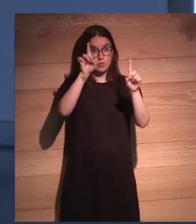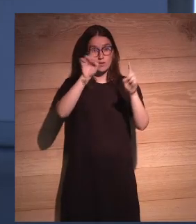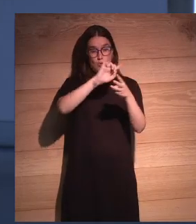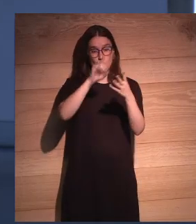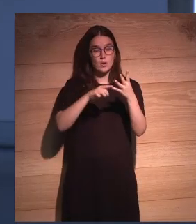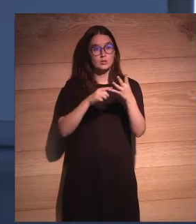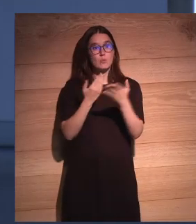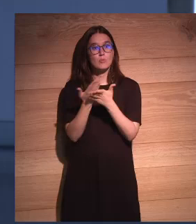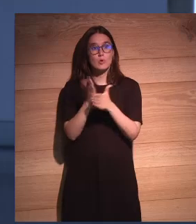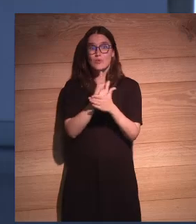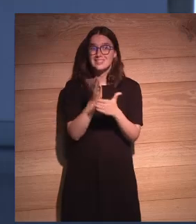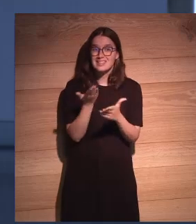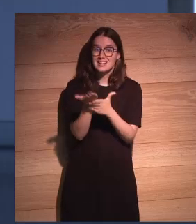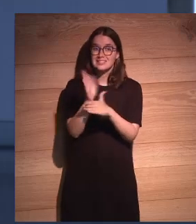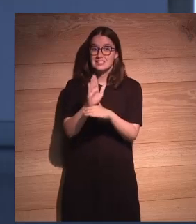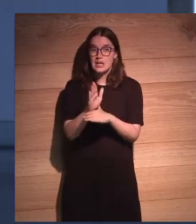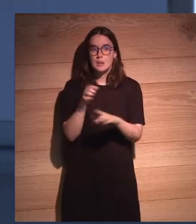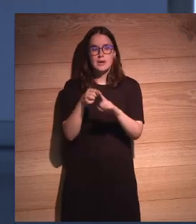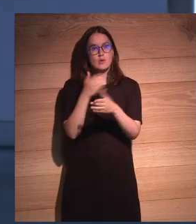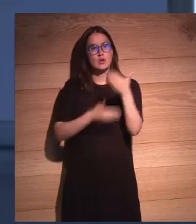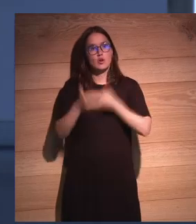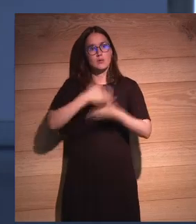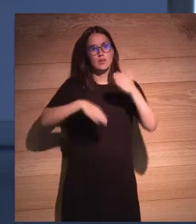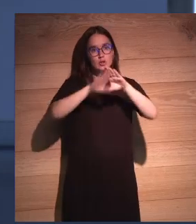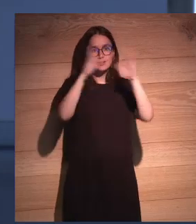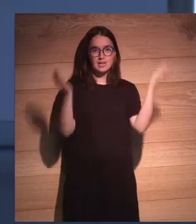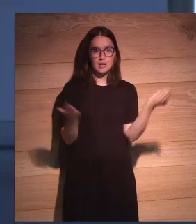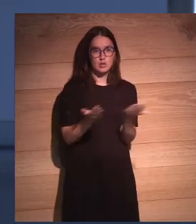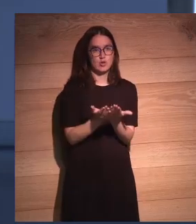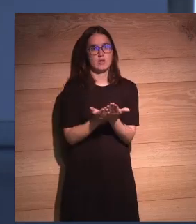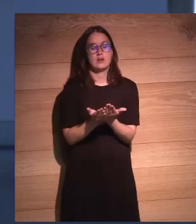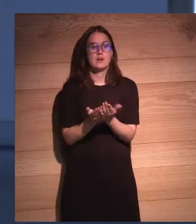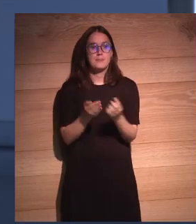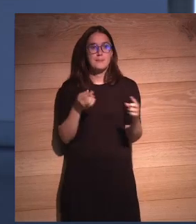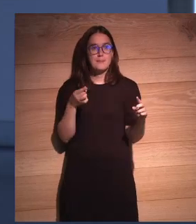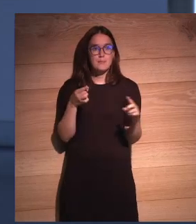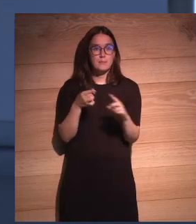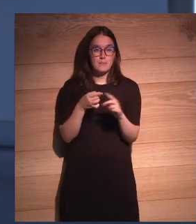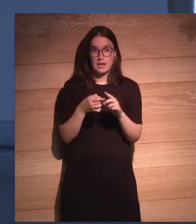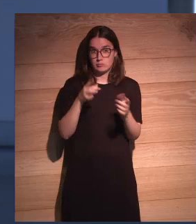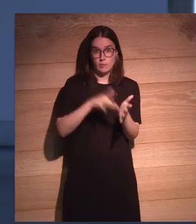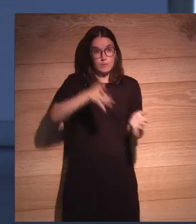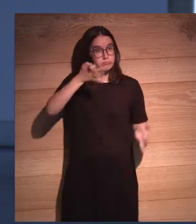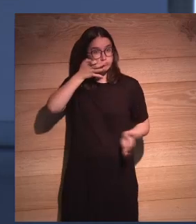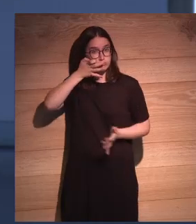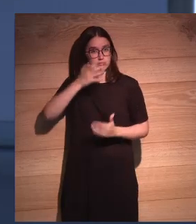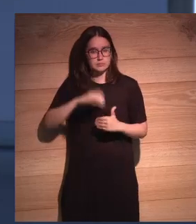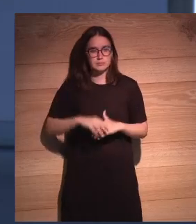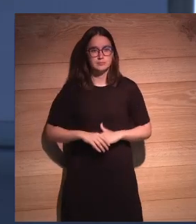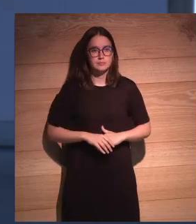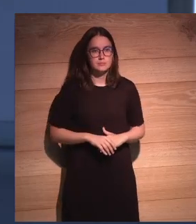hacemos propuestas para una colaboración internacional para hacer que esto ocurra.